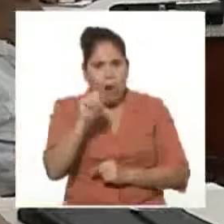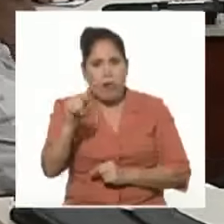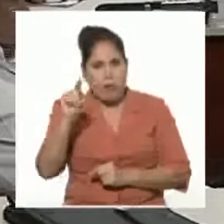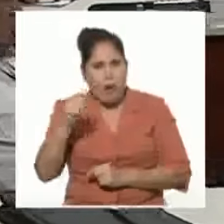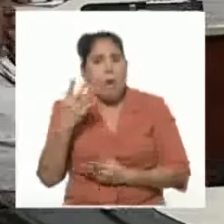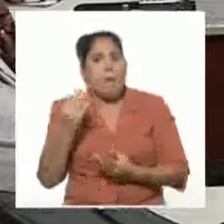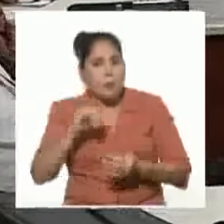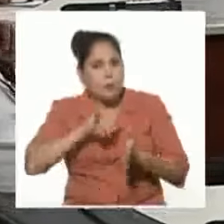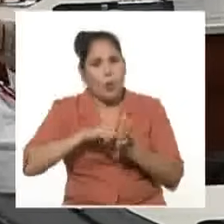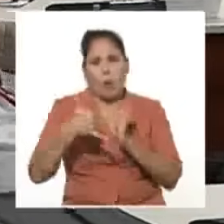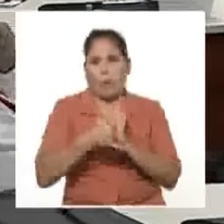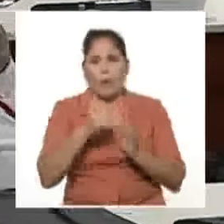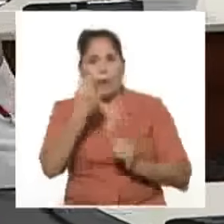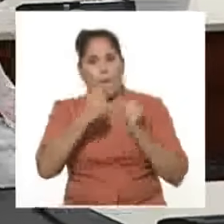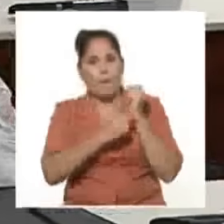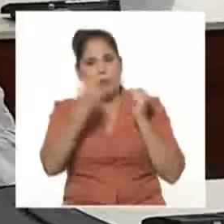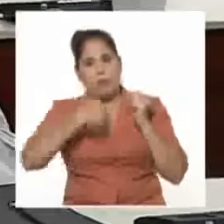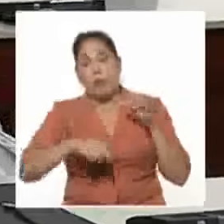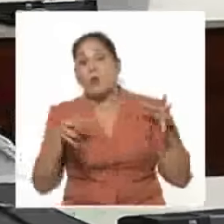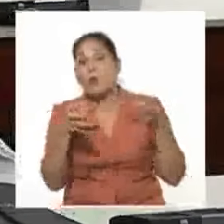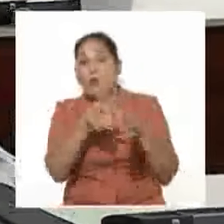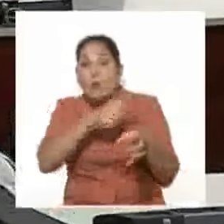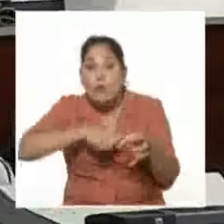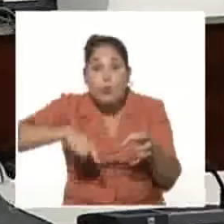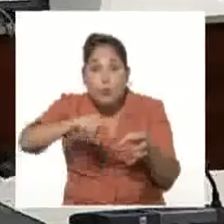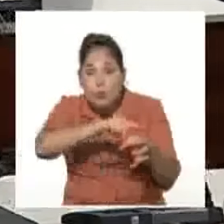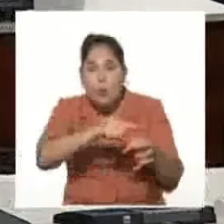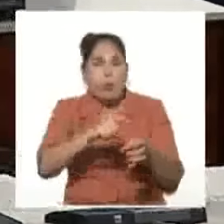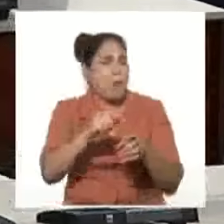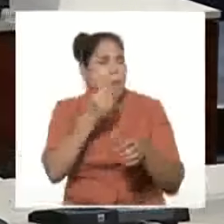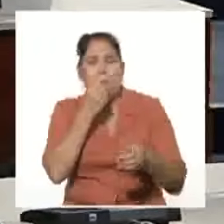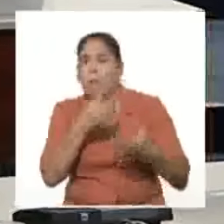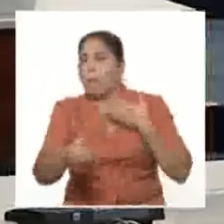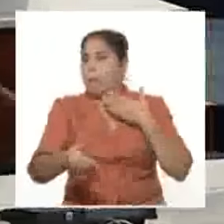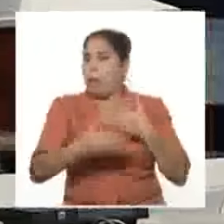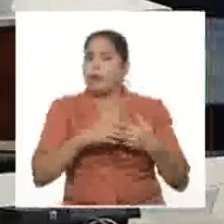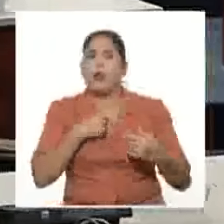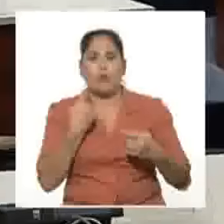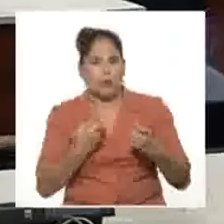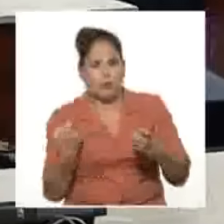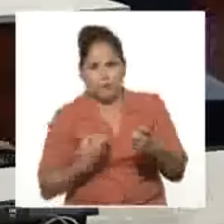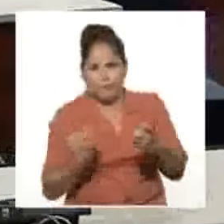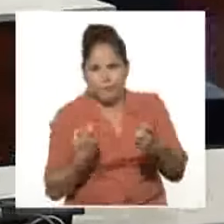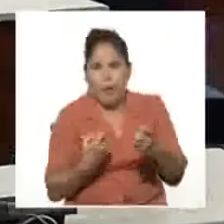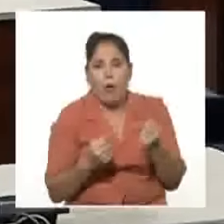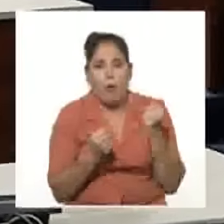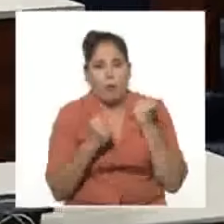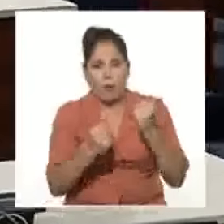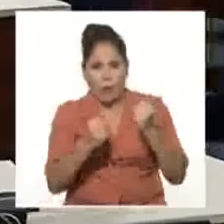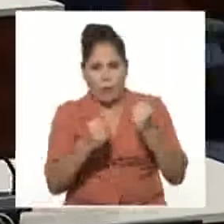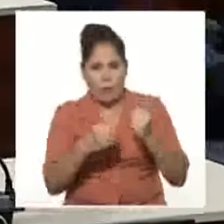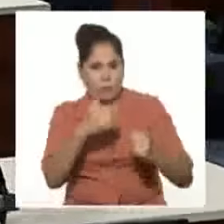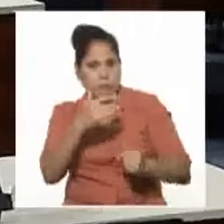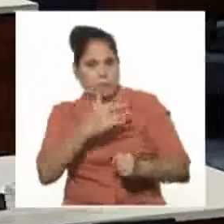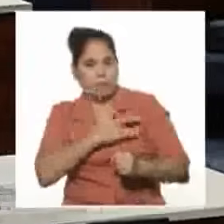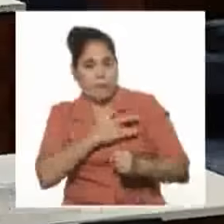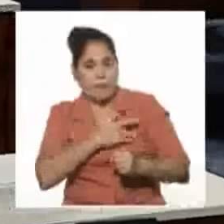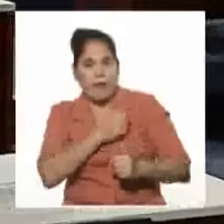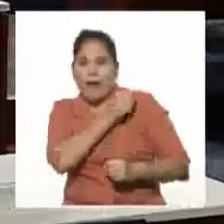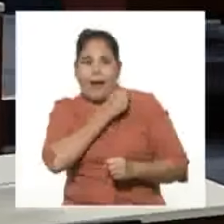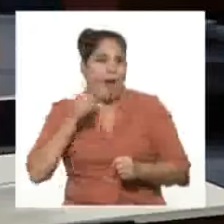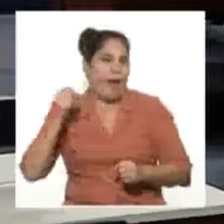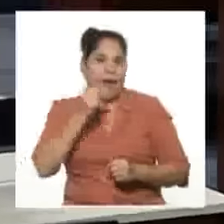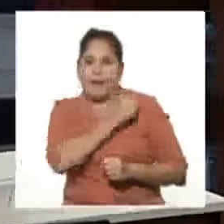de proyectos personales y colectivos que van rompiendo monte con cueros y en el puño un corazón, como cantaba el